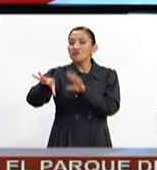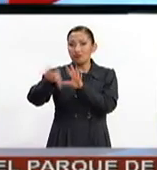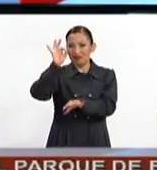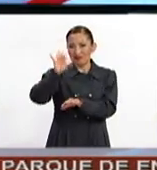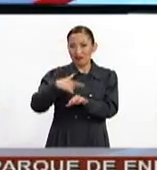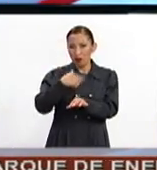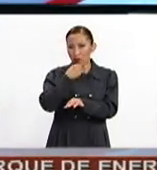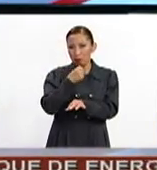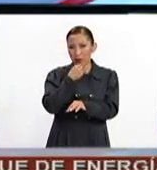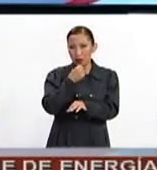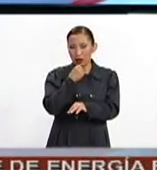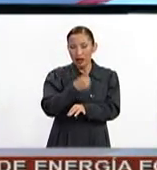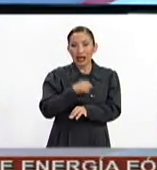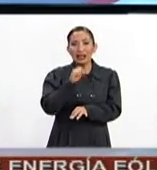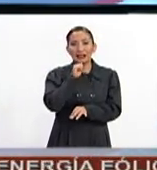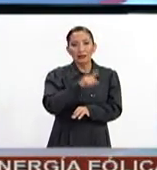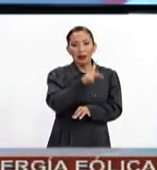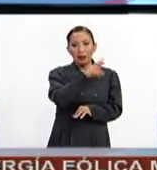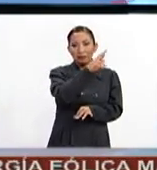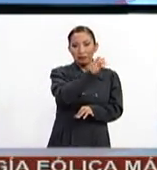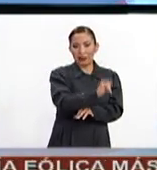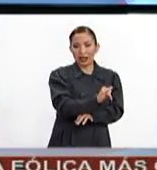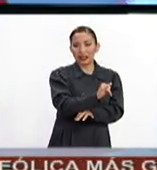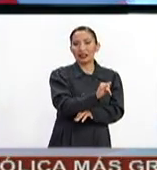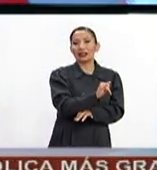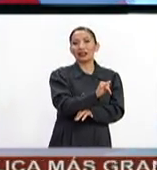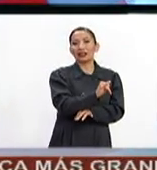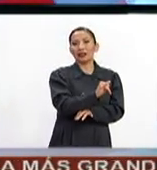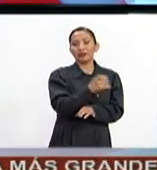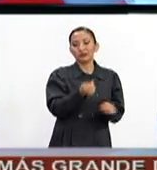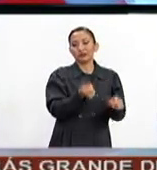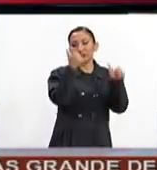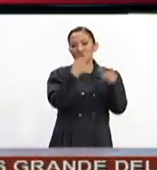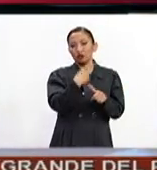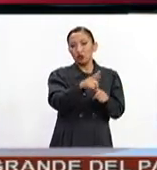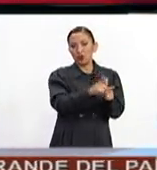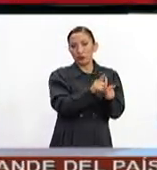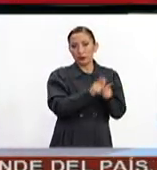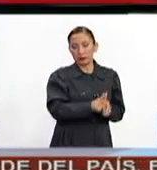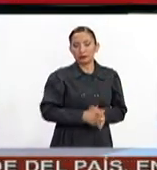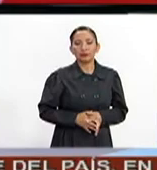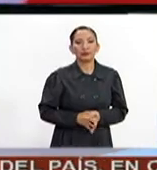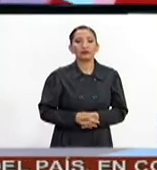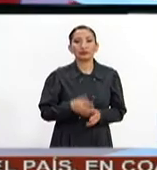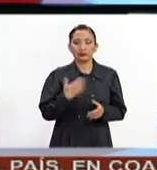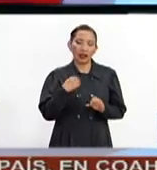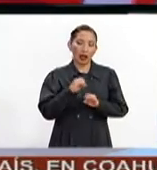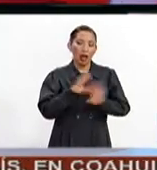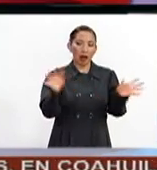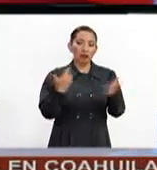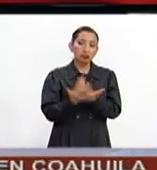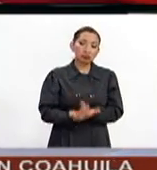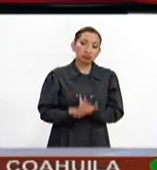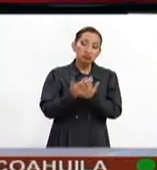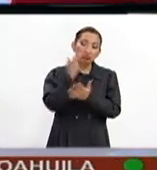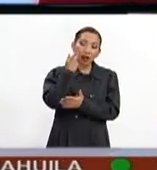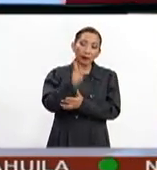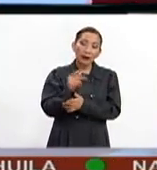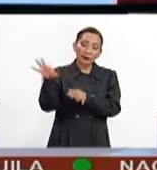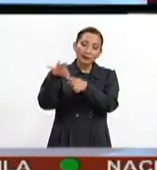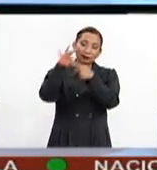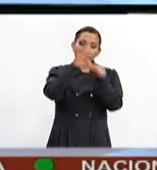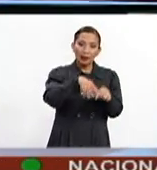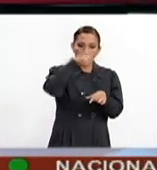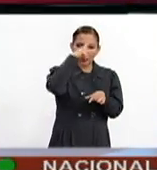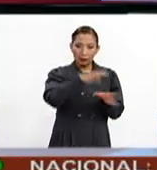su captura, además de que el Partido Revolucionario Institucional lo expulsó de sus filas. Por supuesto, se espera ahora la